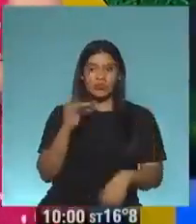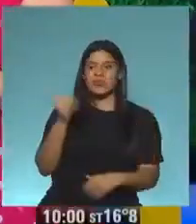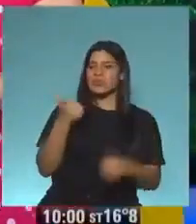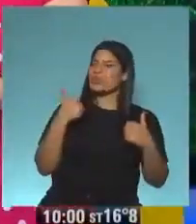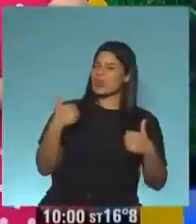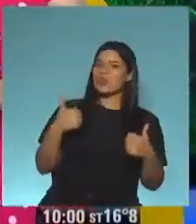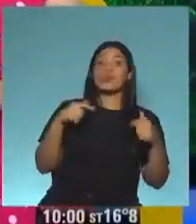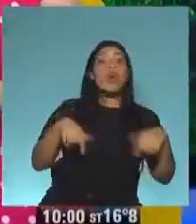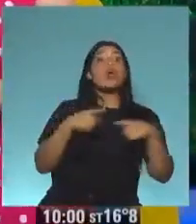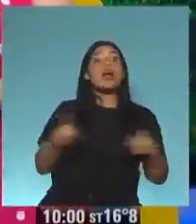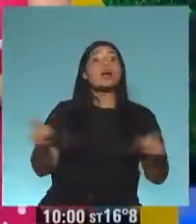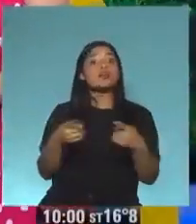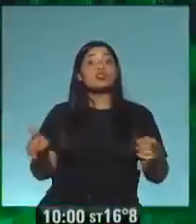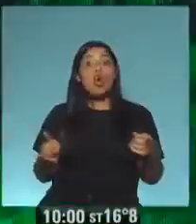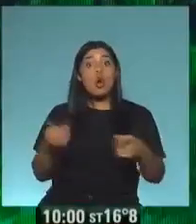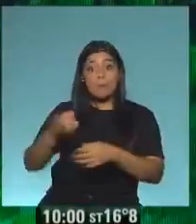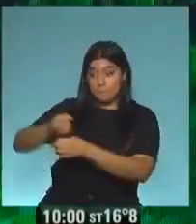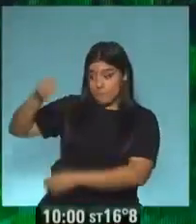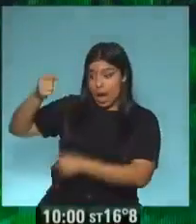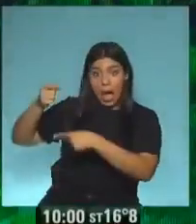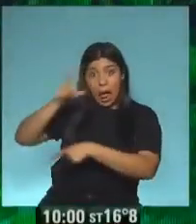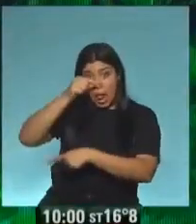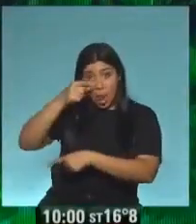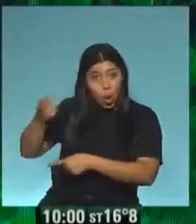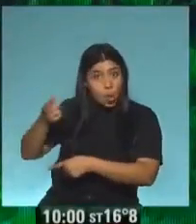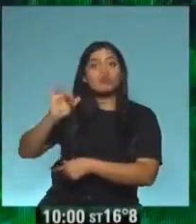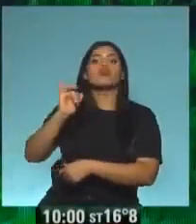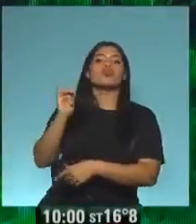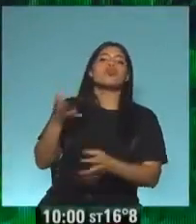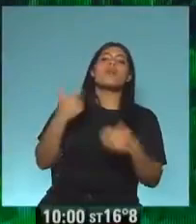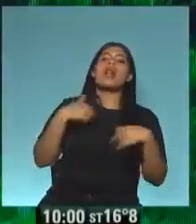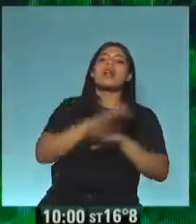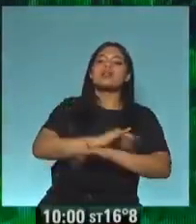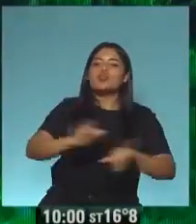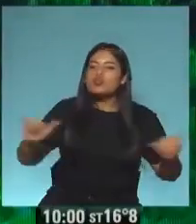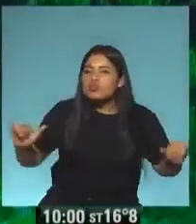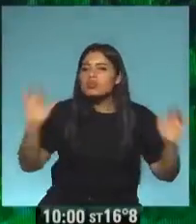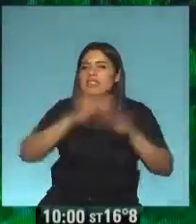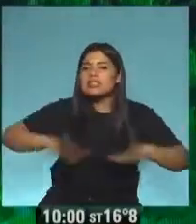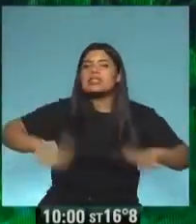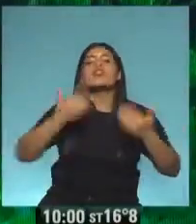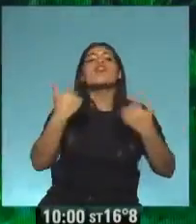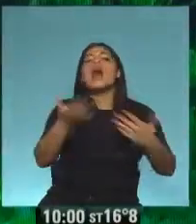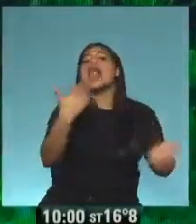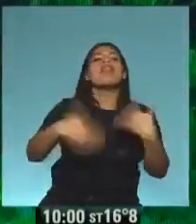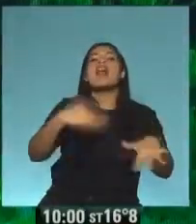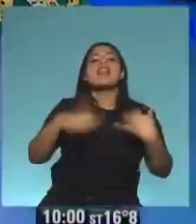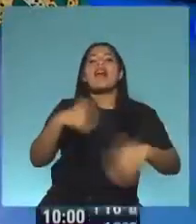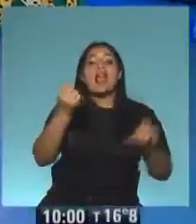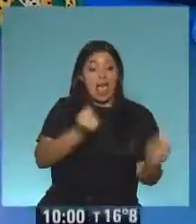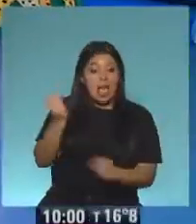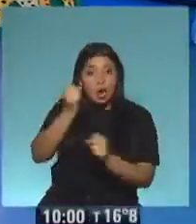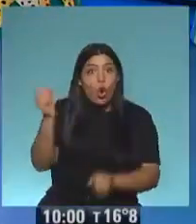bien. ¿Vamos a cantar con los palos? Sí, vamos a hacer. Palos. Ahí está. Mira, le digo a todos los niños y las niñas que están en casa que ya mismo se vayan a buscar la escoba,